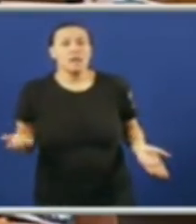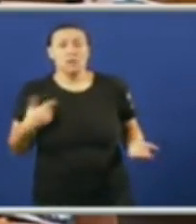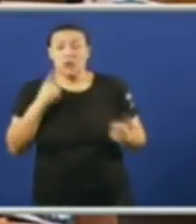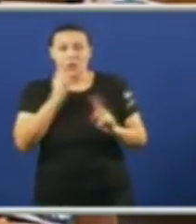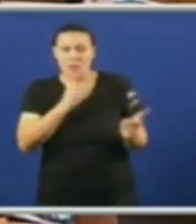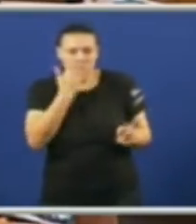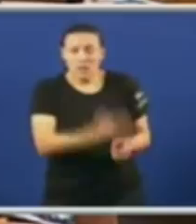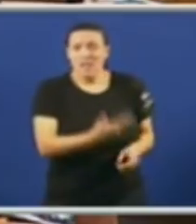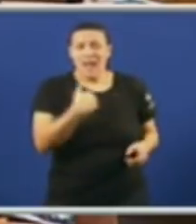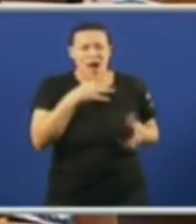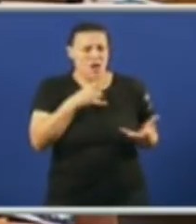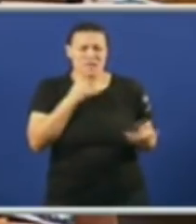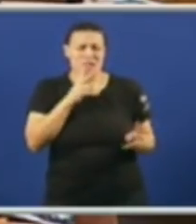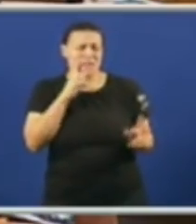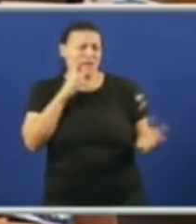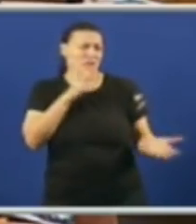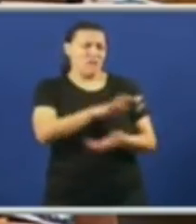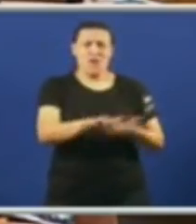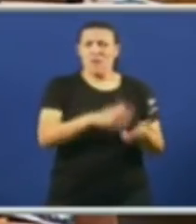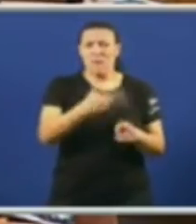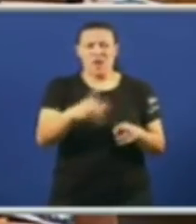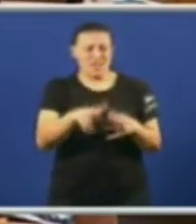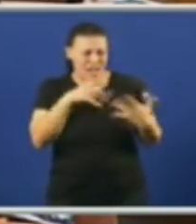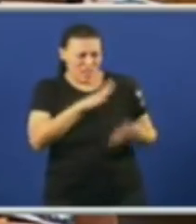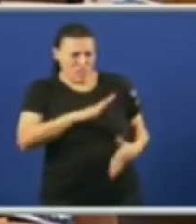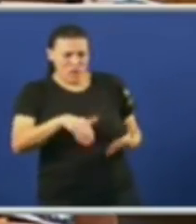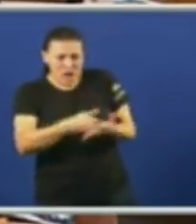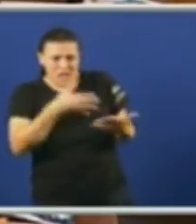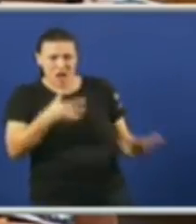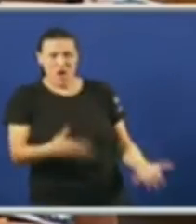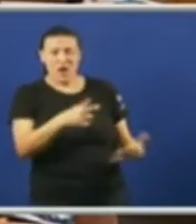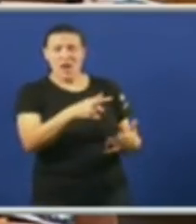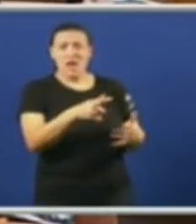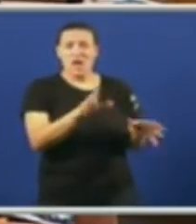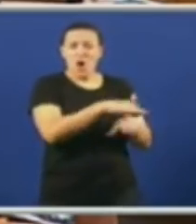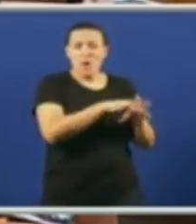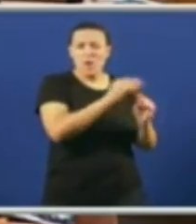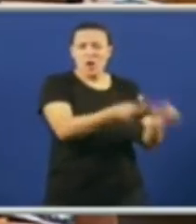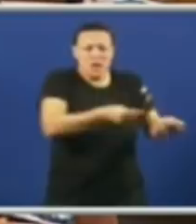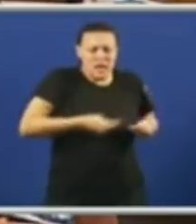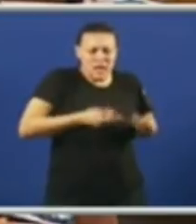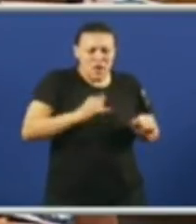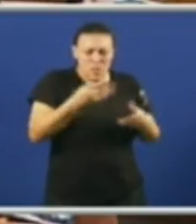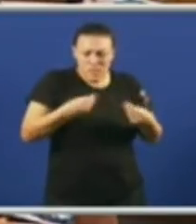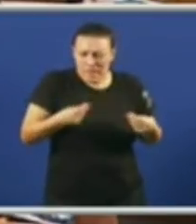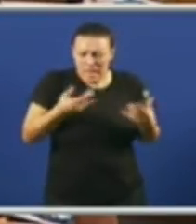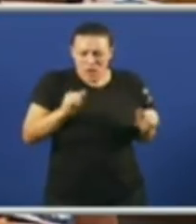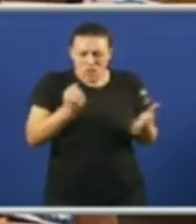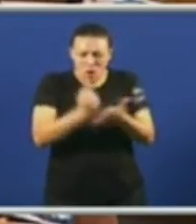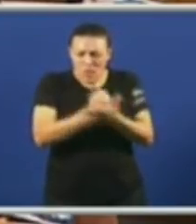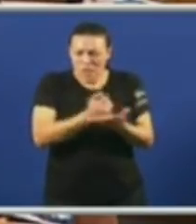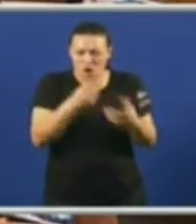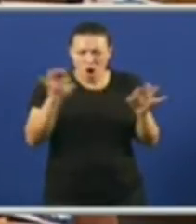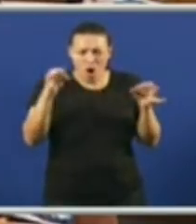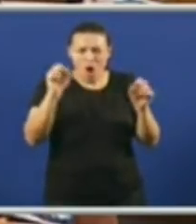escándalo político que a estas alturas o seu goberno non teña remitido a esta Cámara ni un papel, nin un documento